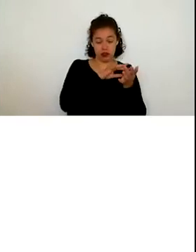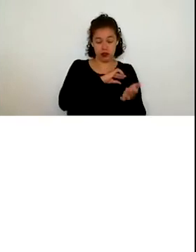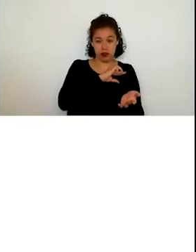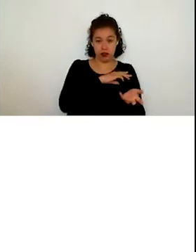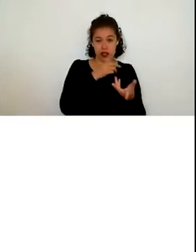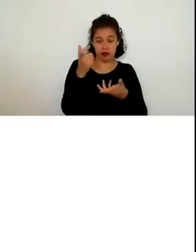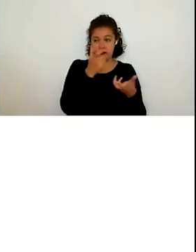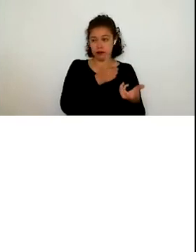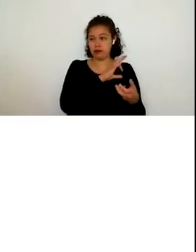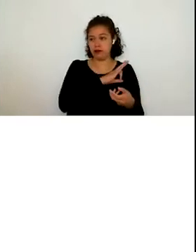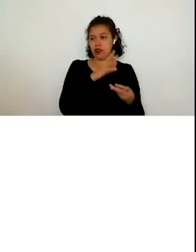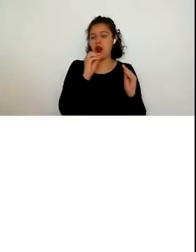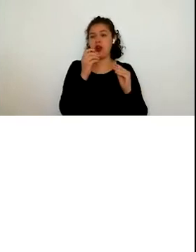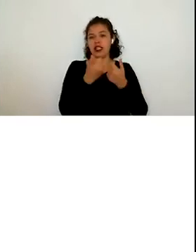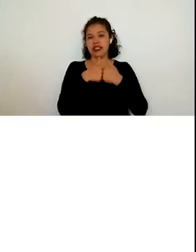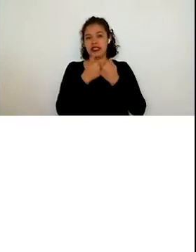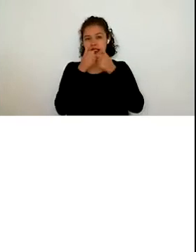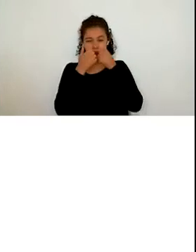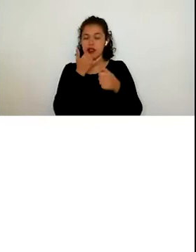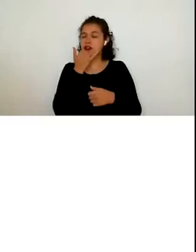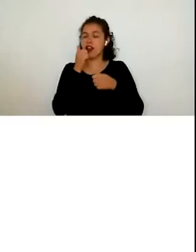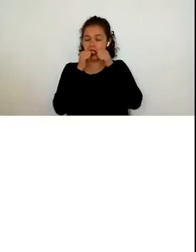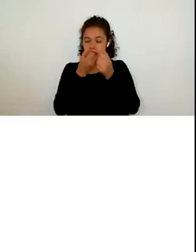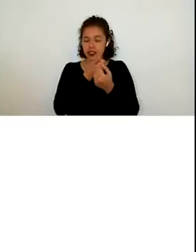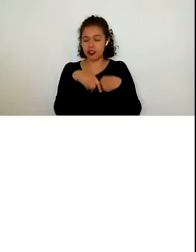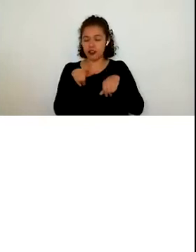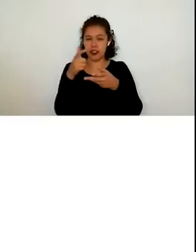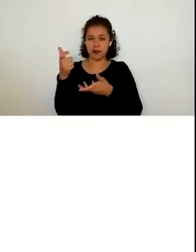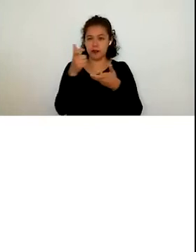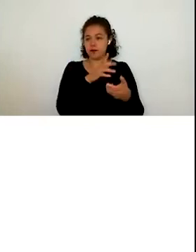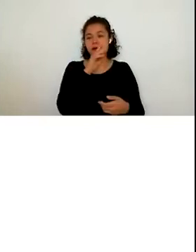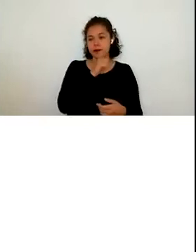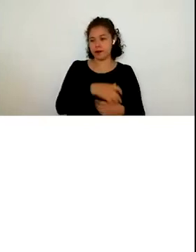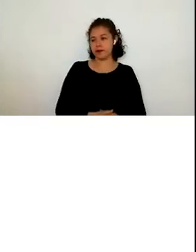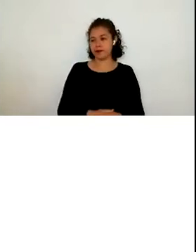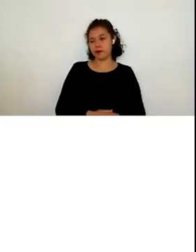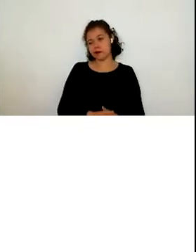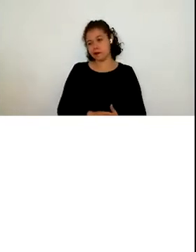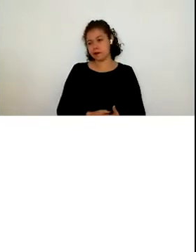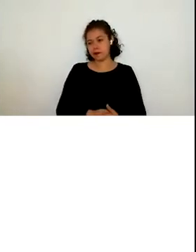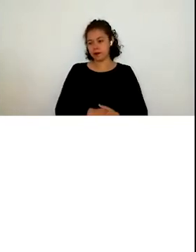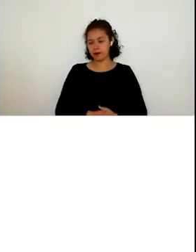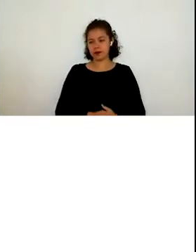Perdón, asistencia social. Otro de los casos es que